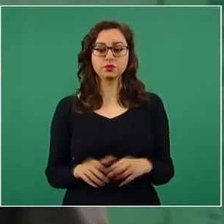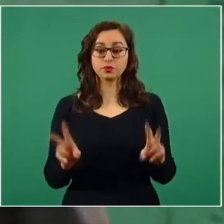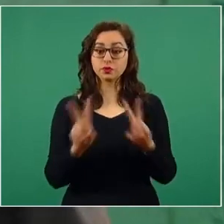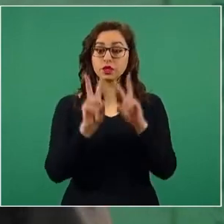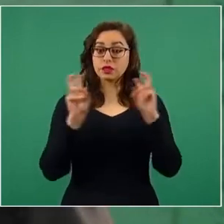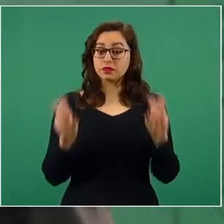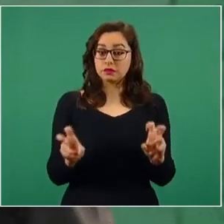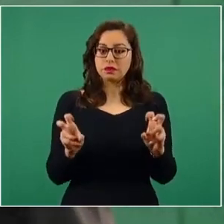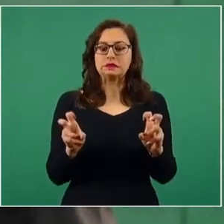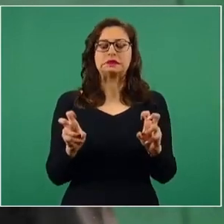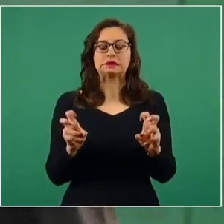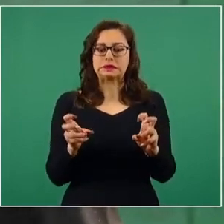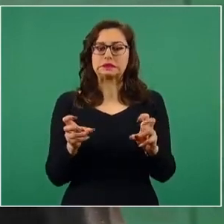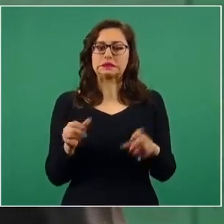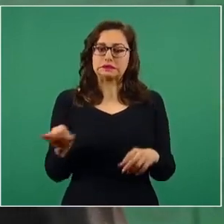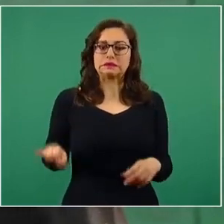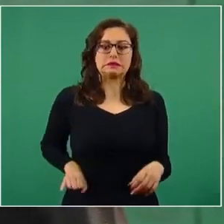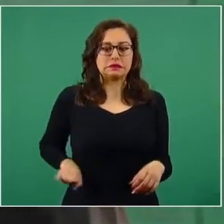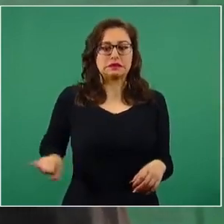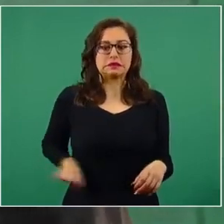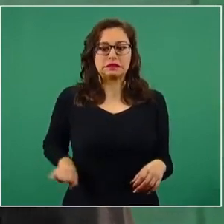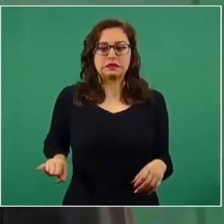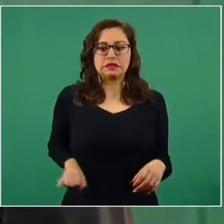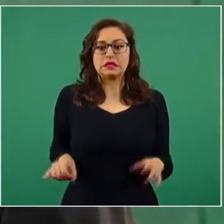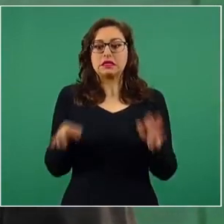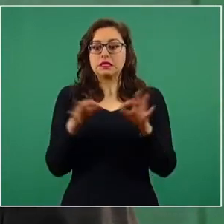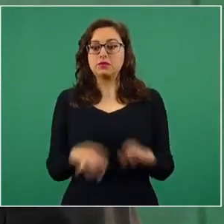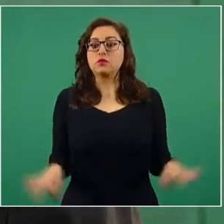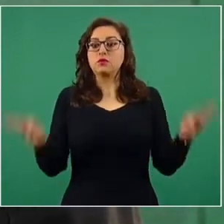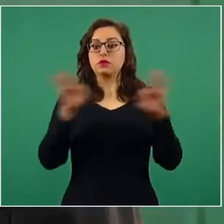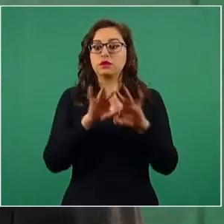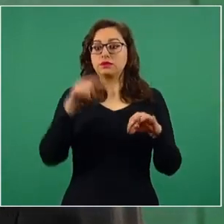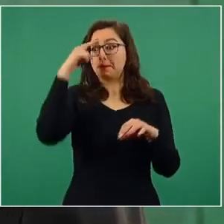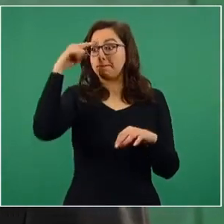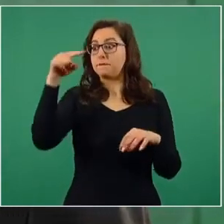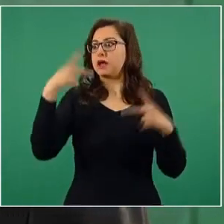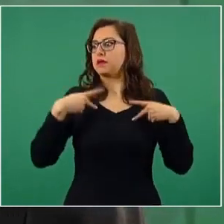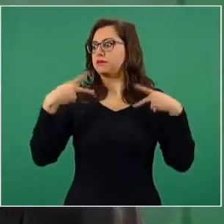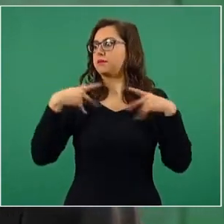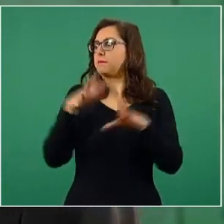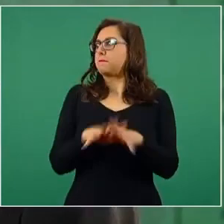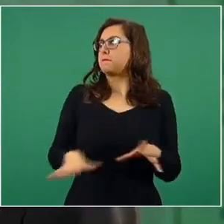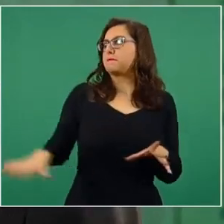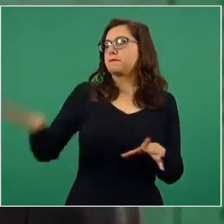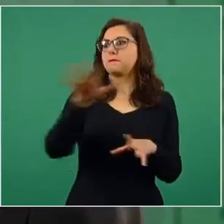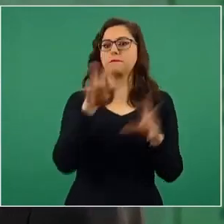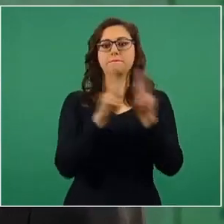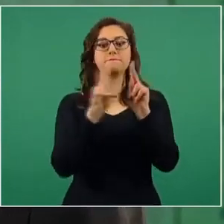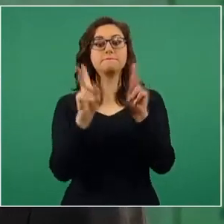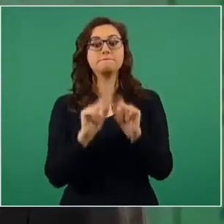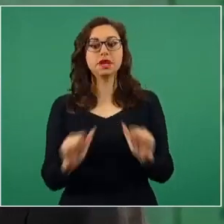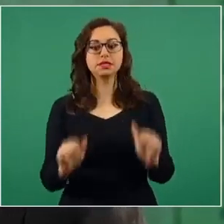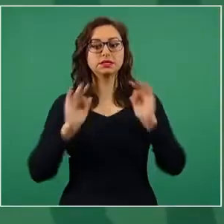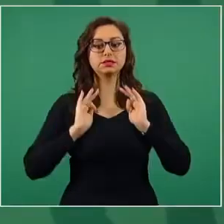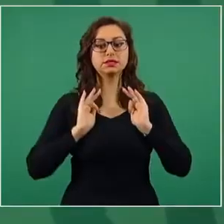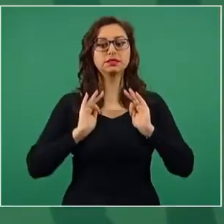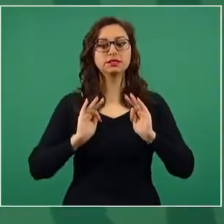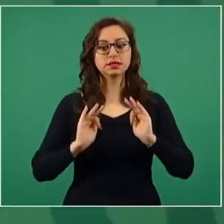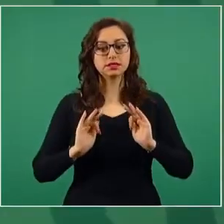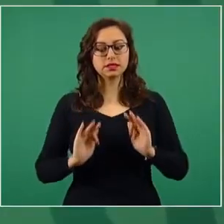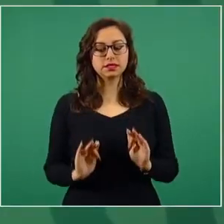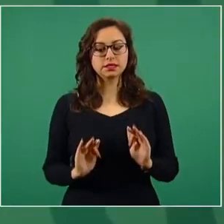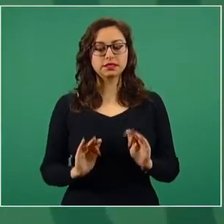tanto interés para la población, que es la paz, la tranquilidad de los mexicanos.